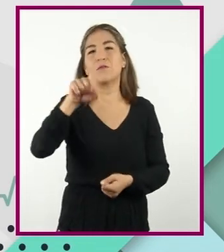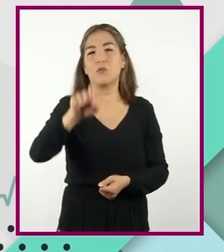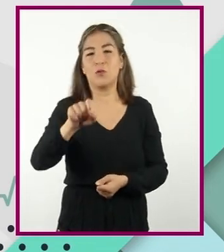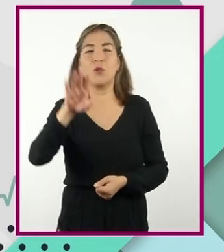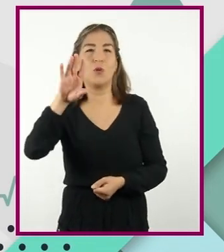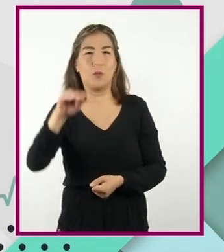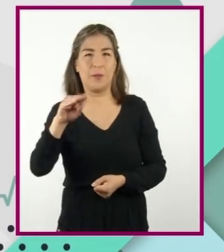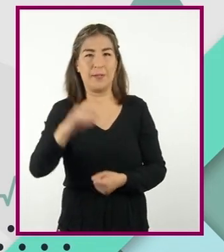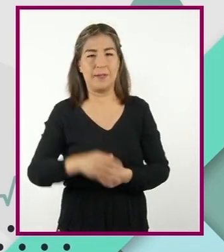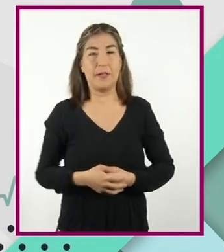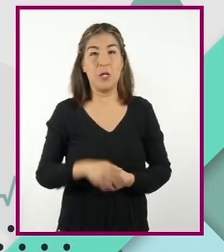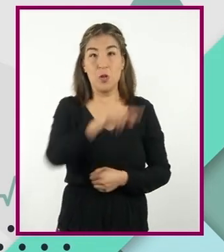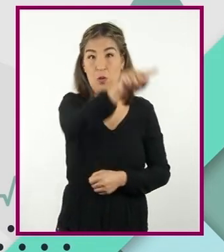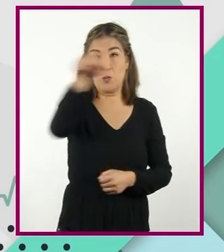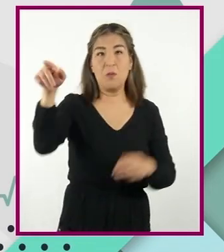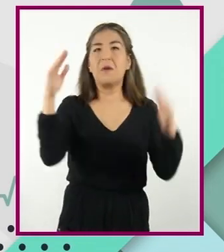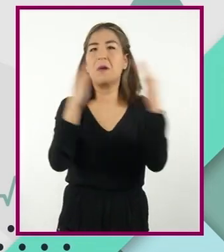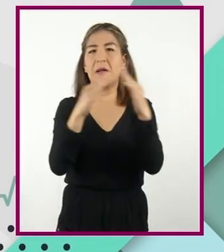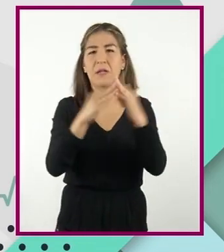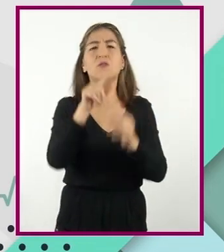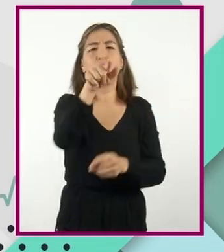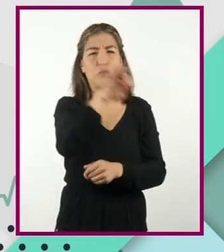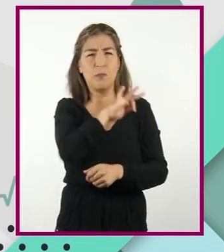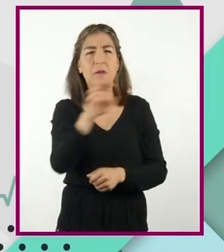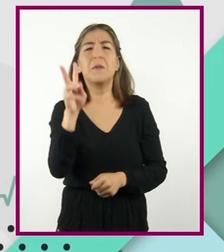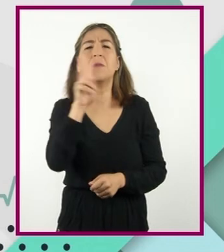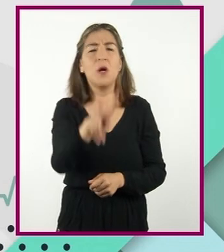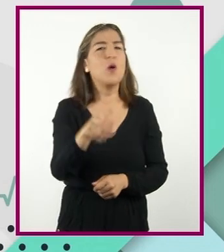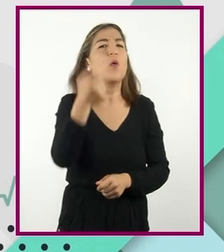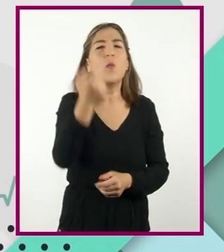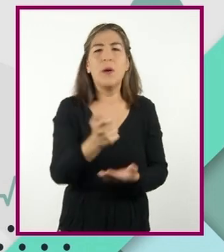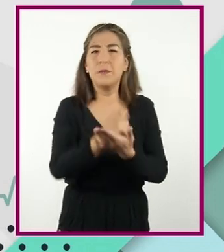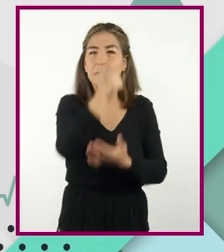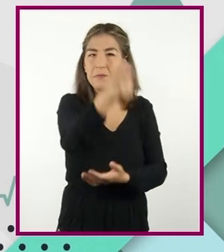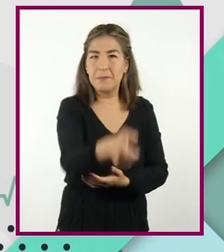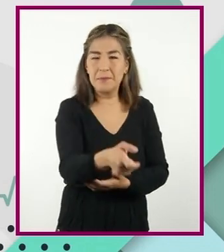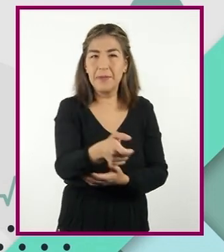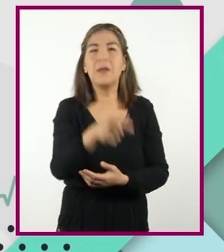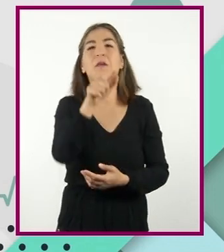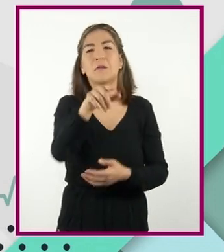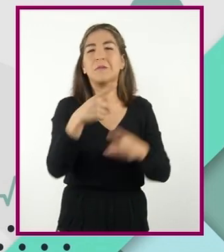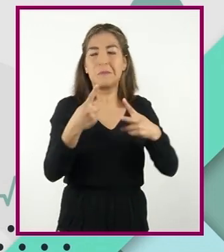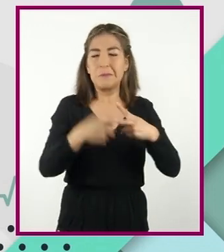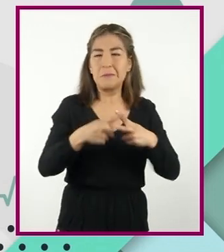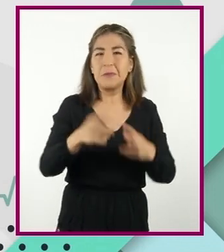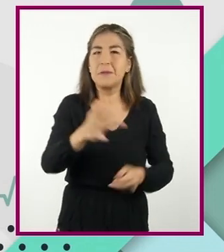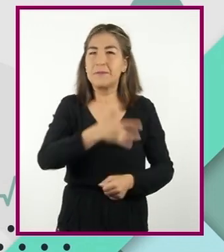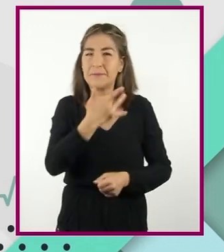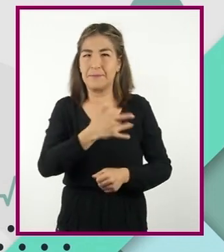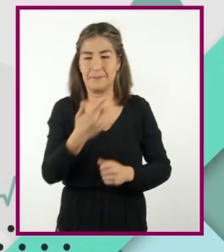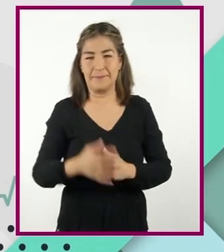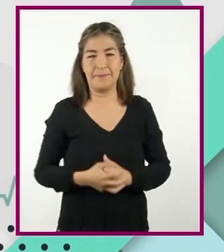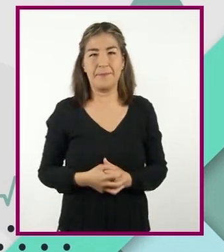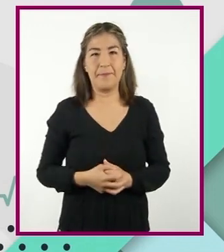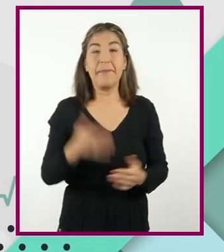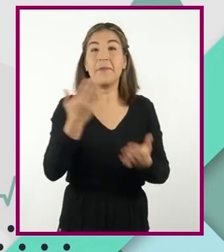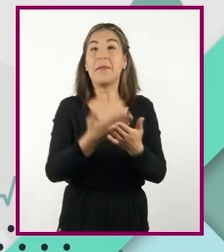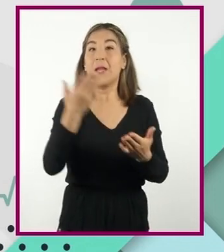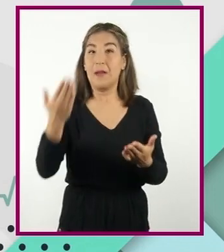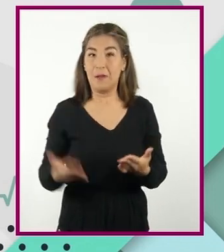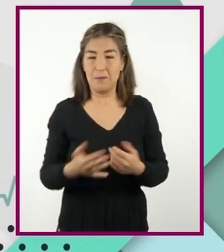14.90. En tu localidad puedes verificar el costo y realizar los cálculos correspondientes.